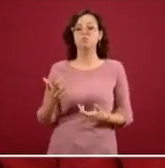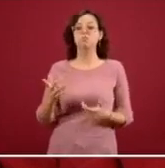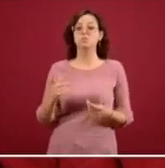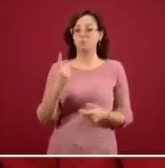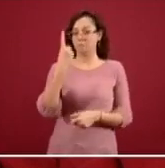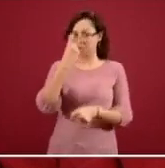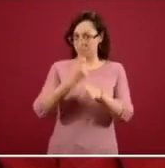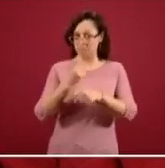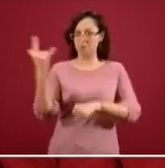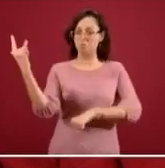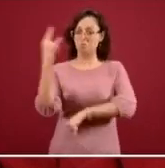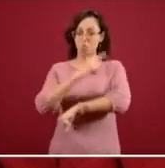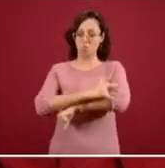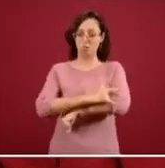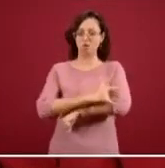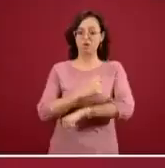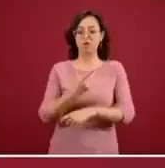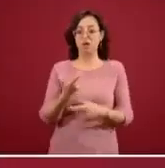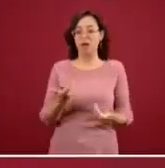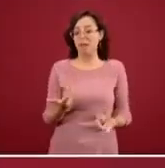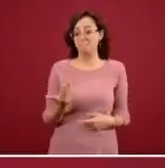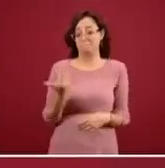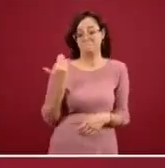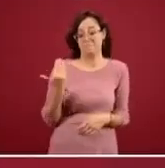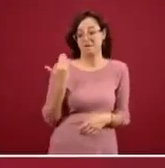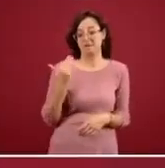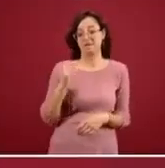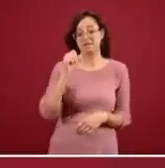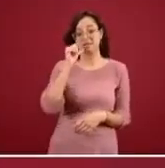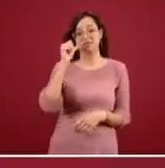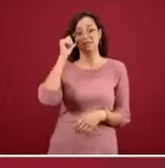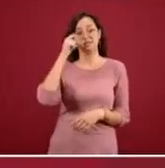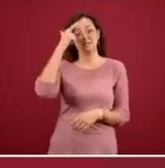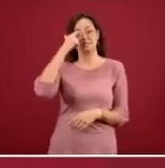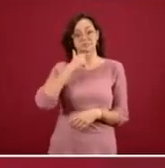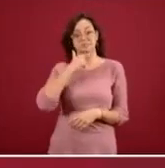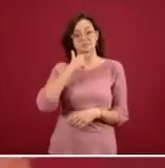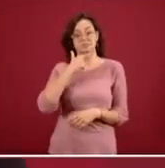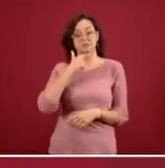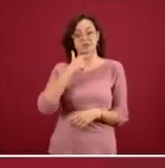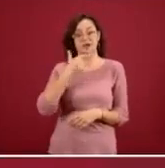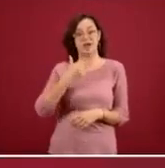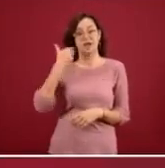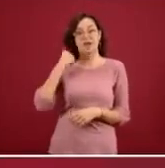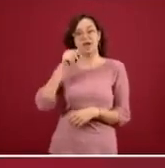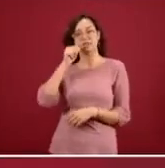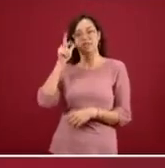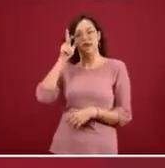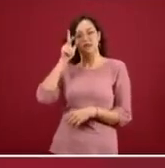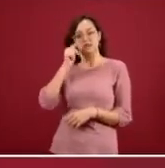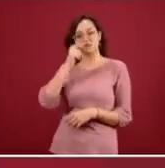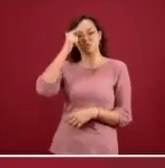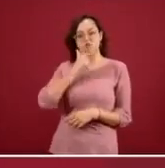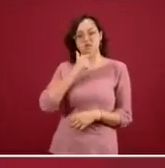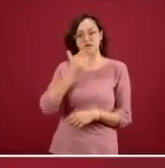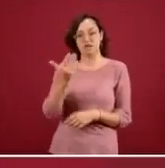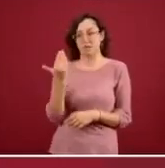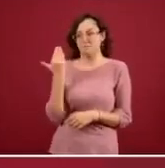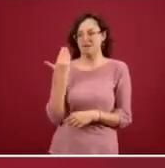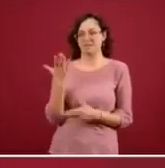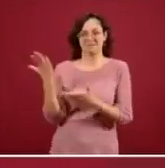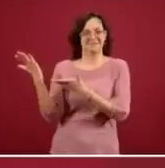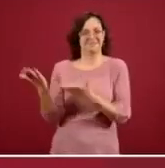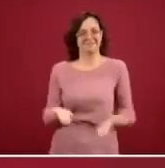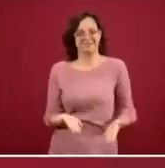haber desde China. Este vuelo llegó en la noche de ayer, o sea, no esta noche, sino la previa. Llegó con